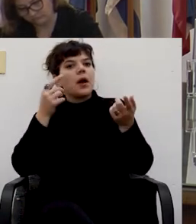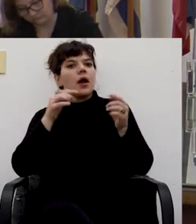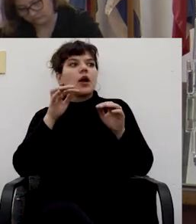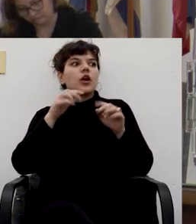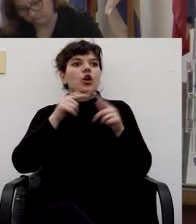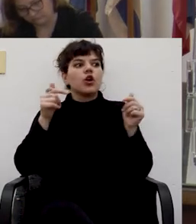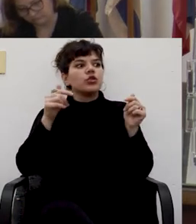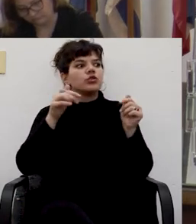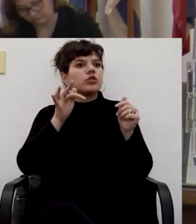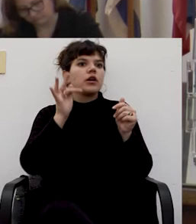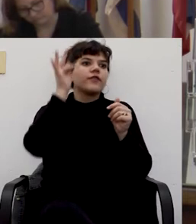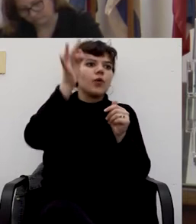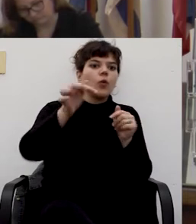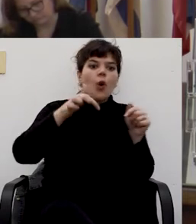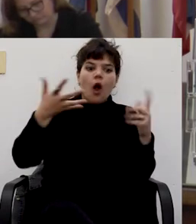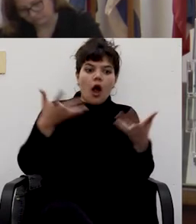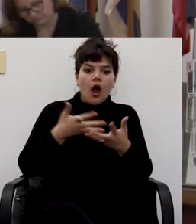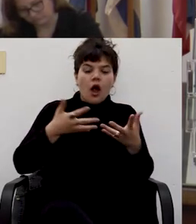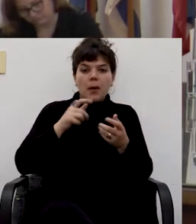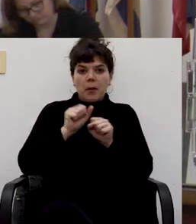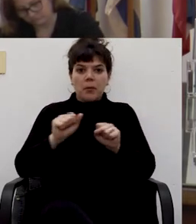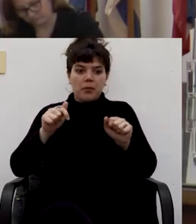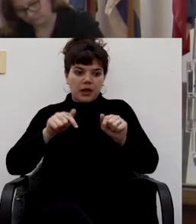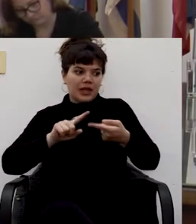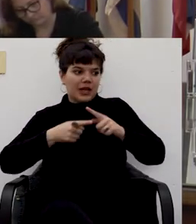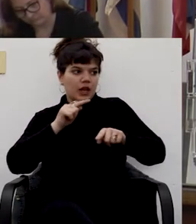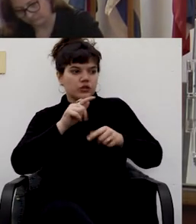plazo en relación a esto.